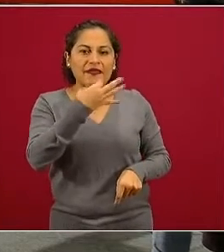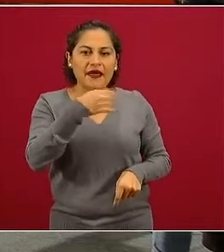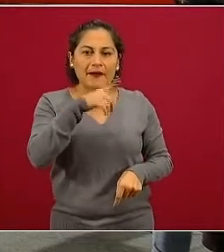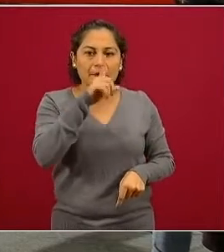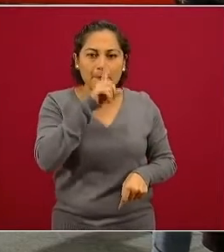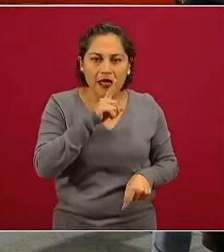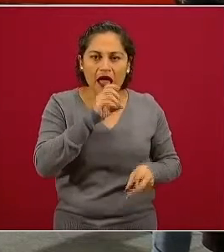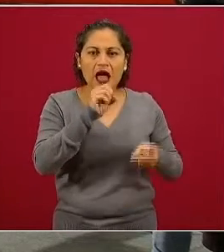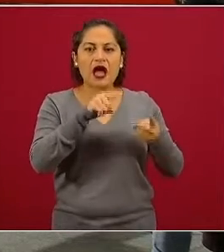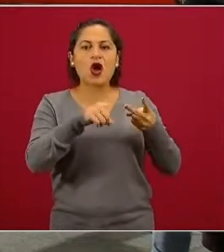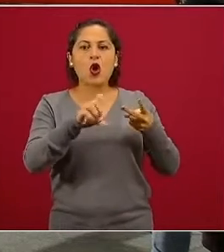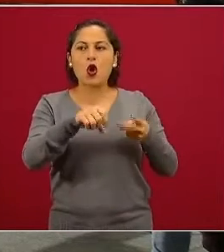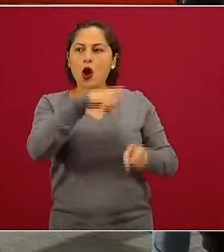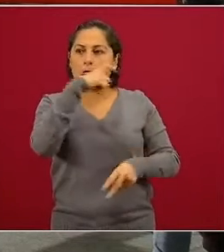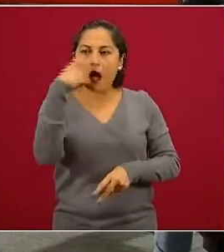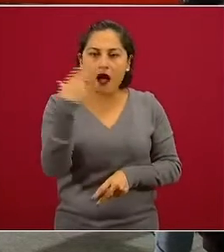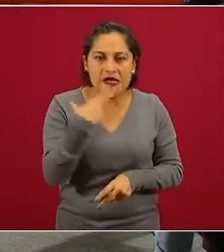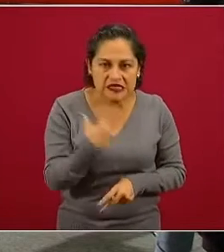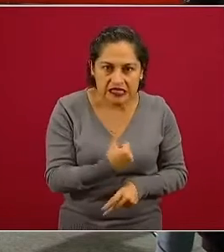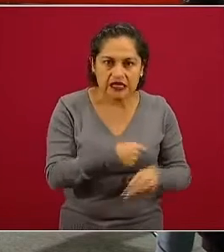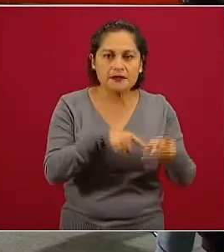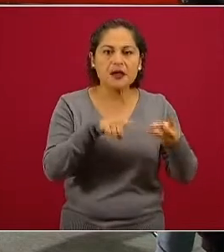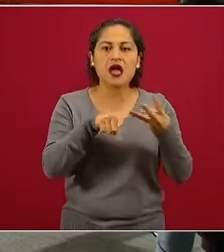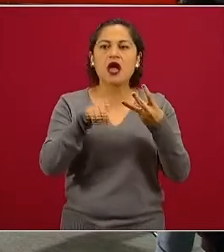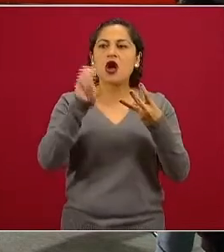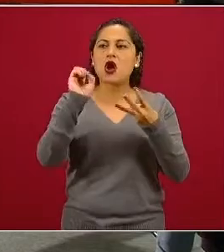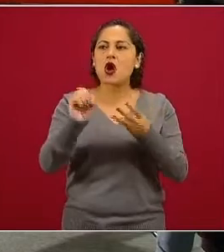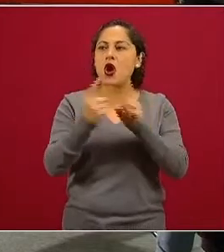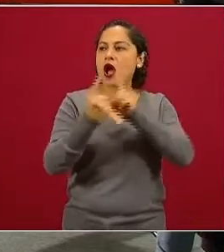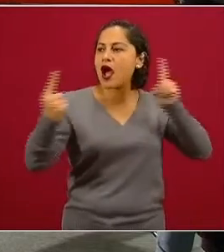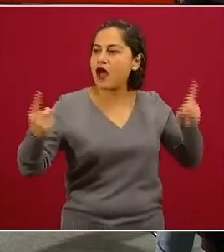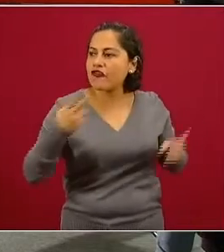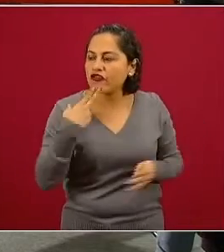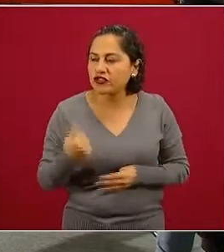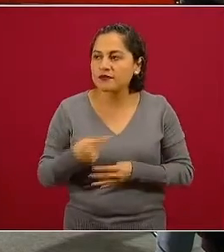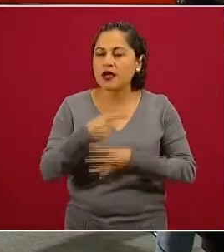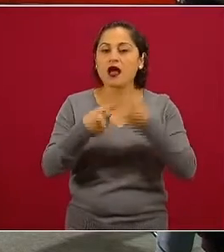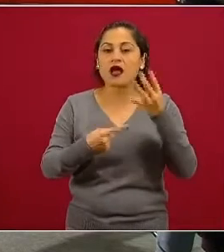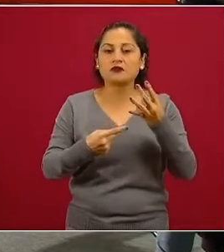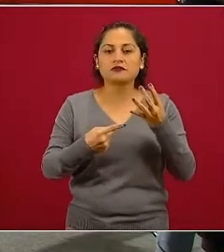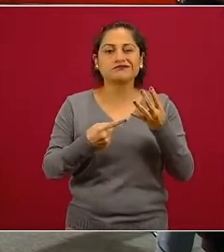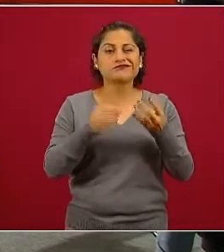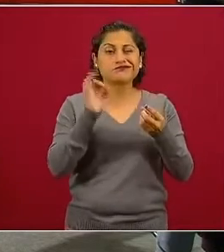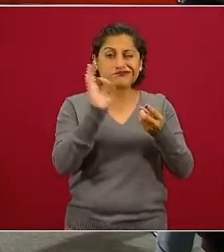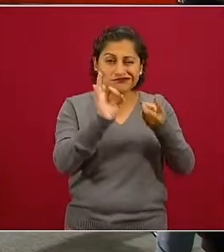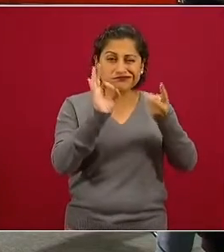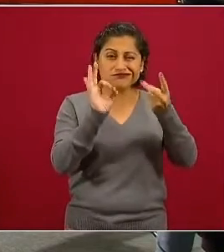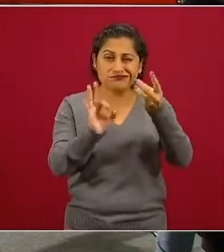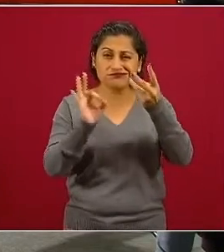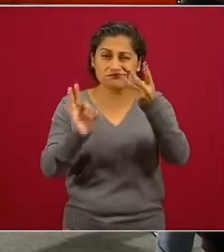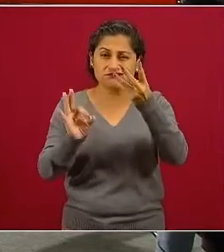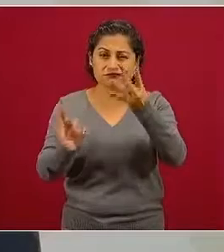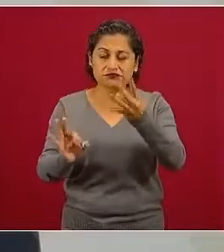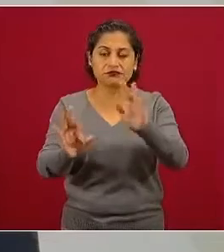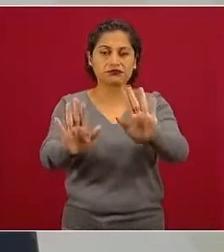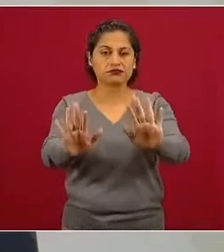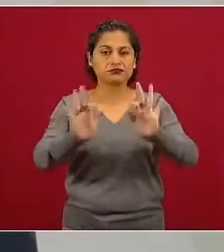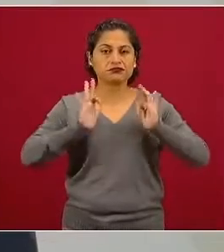a manifestaciones que hemos visto en varios países, exactamente todo con las mismas,